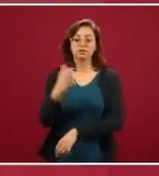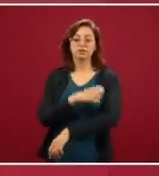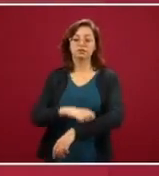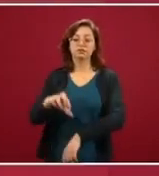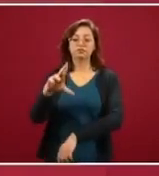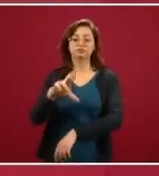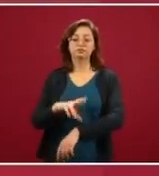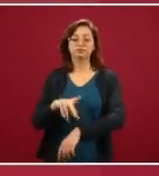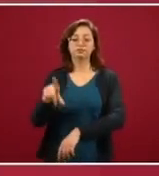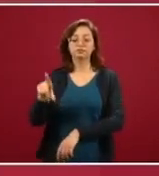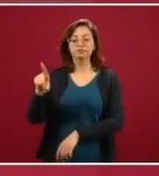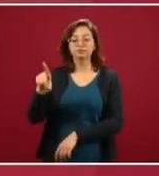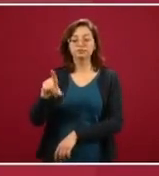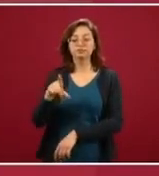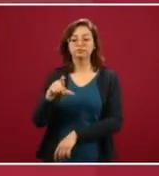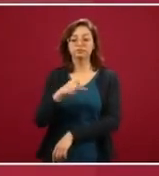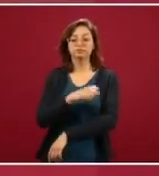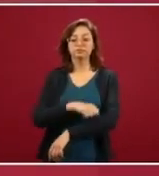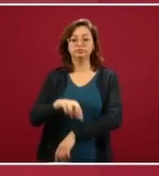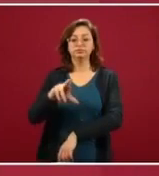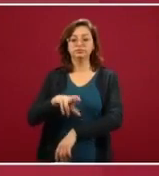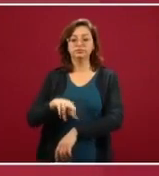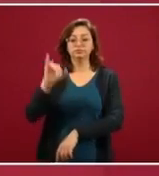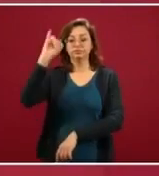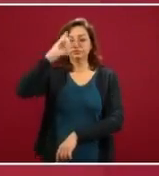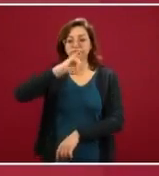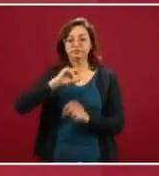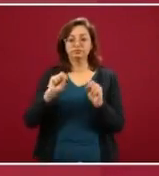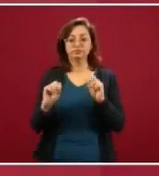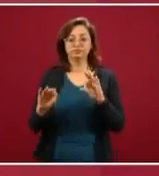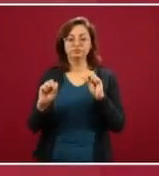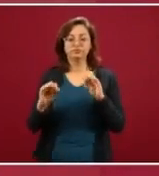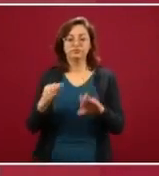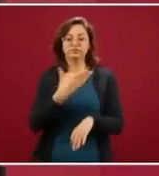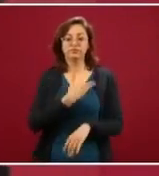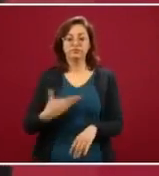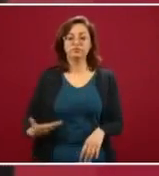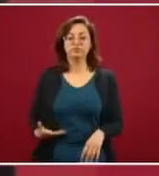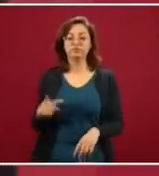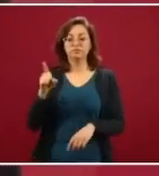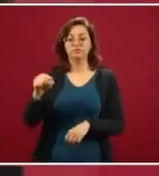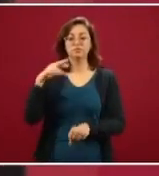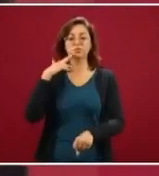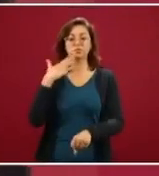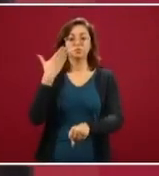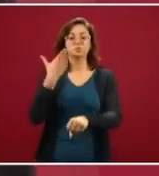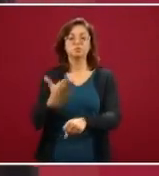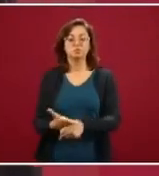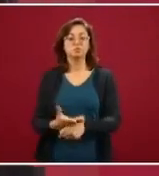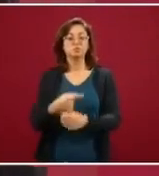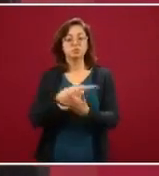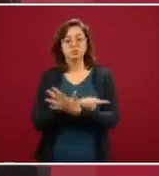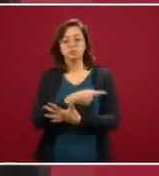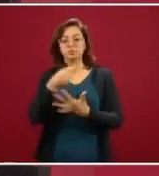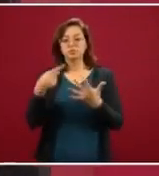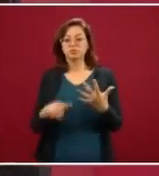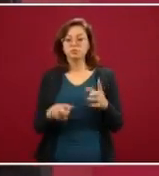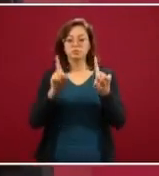coordinador jefe de la oficina de presidencia, que es el encargado de las acciones